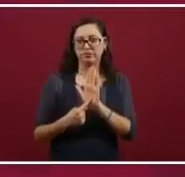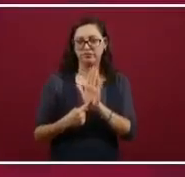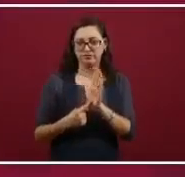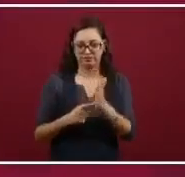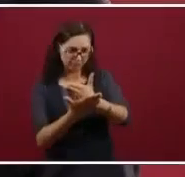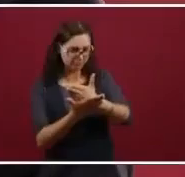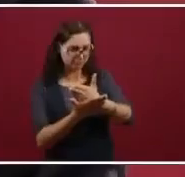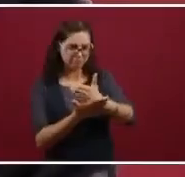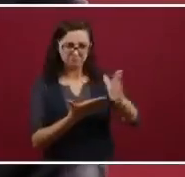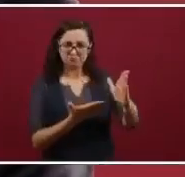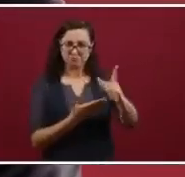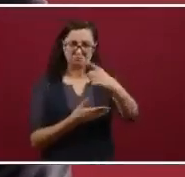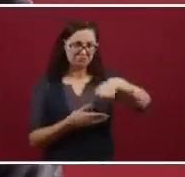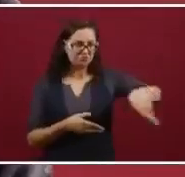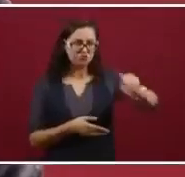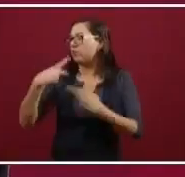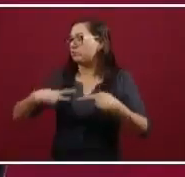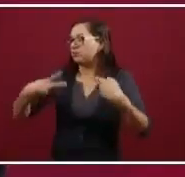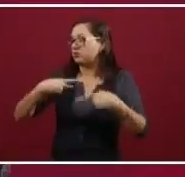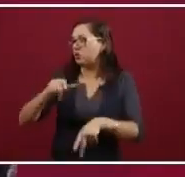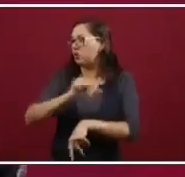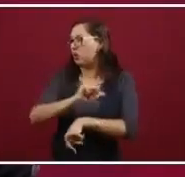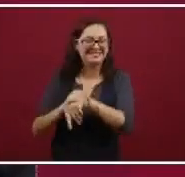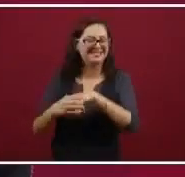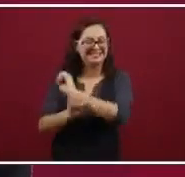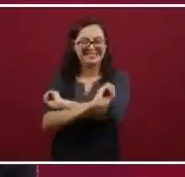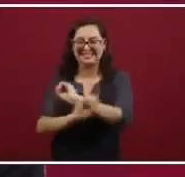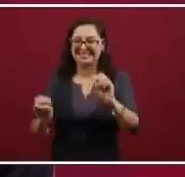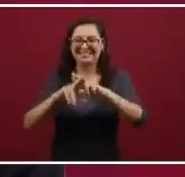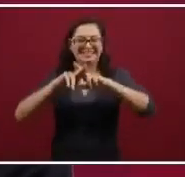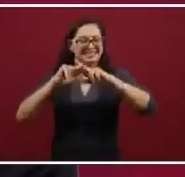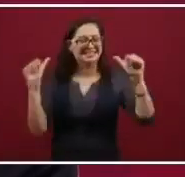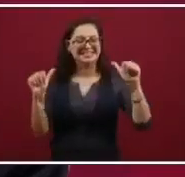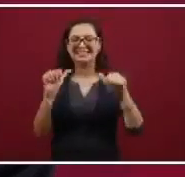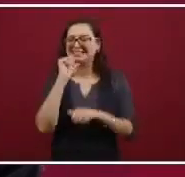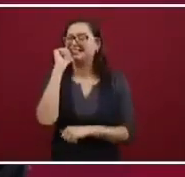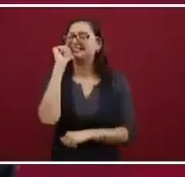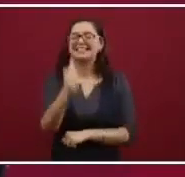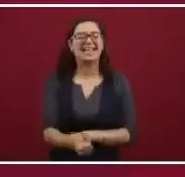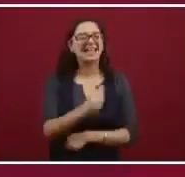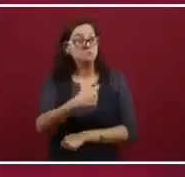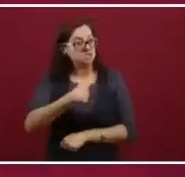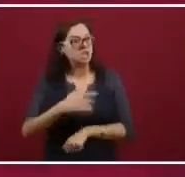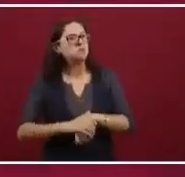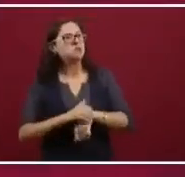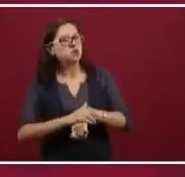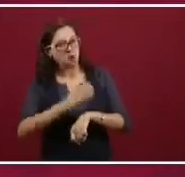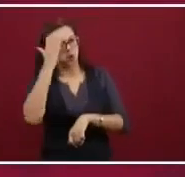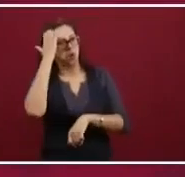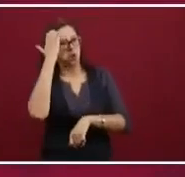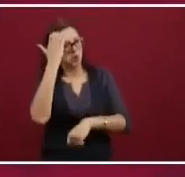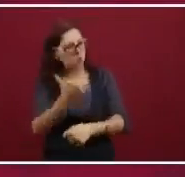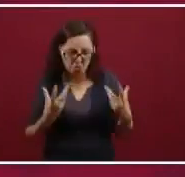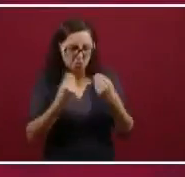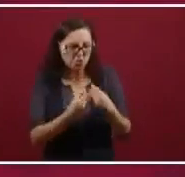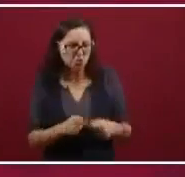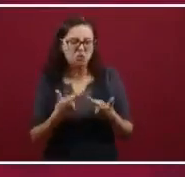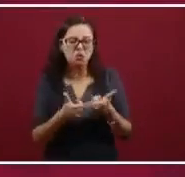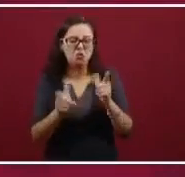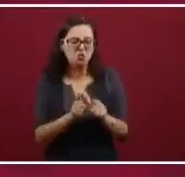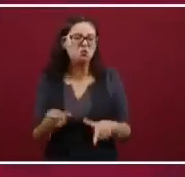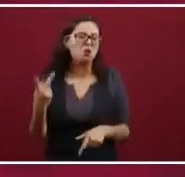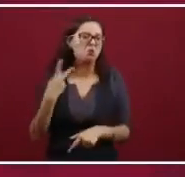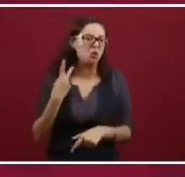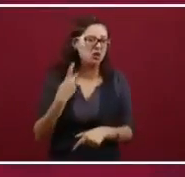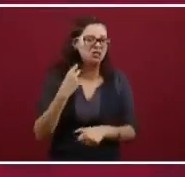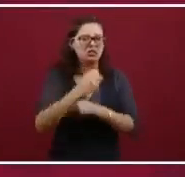mis familiares, no aplica para nadie. Nada de que somos amigos, nada de que somos compañeros de lucha, llevamos